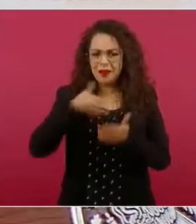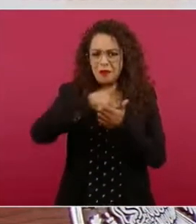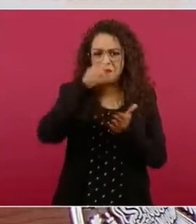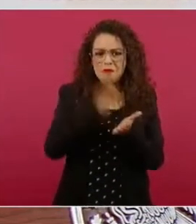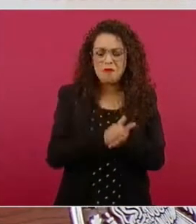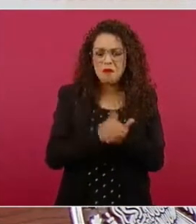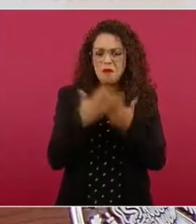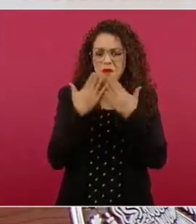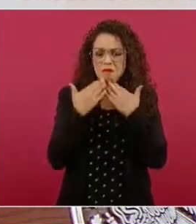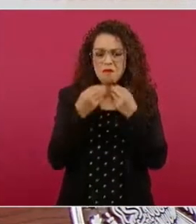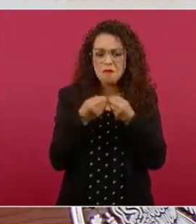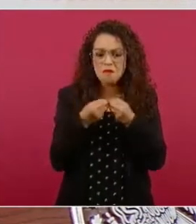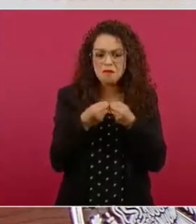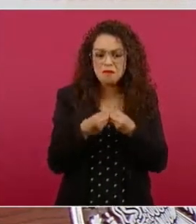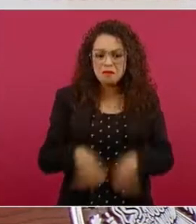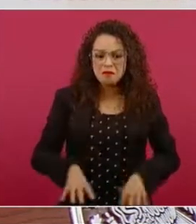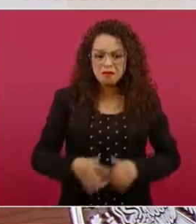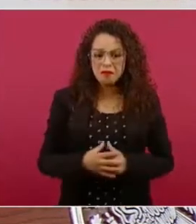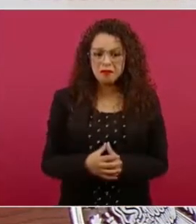y la Cheyenne Apá,